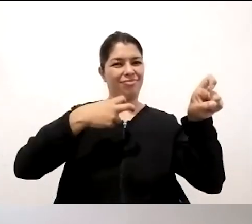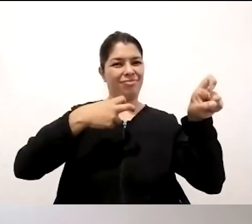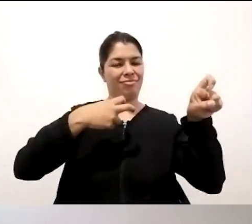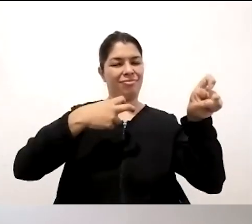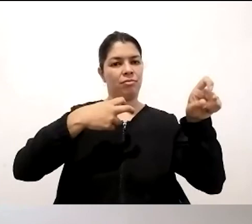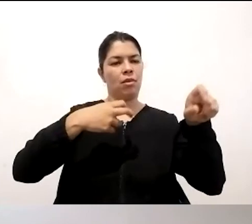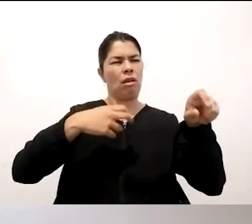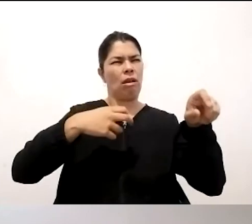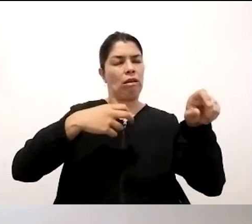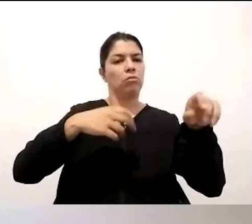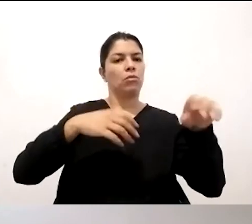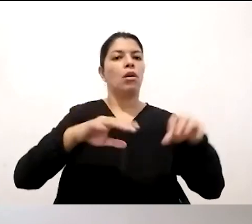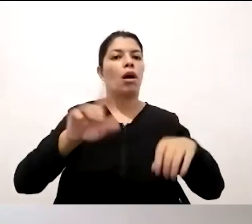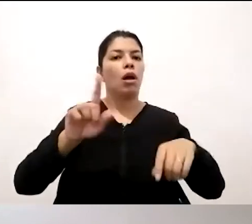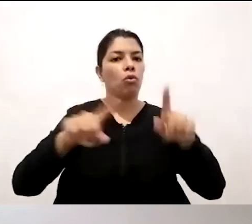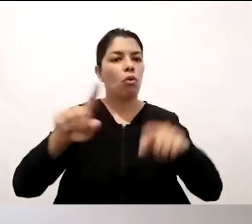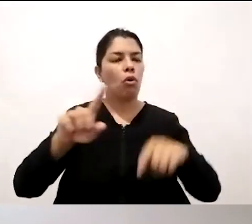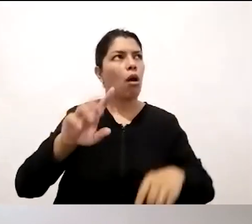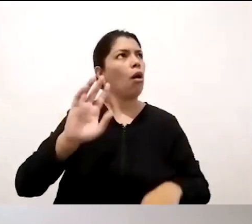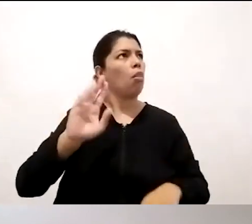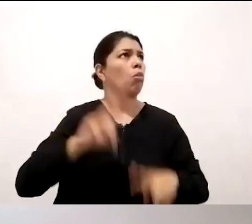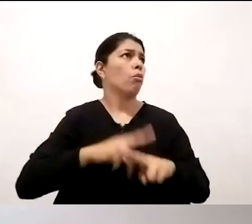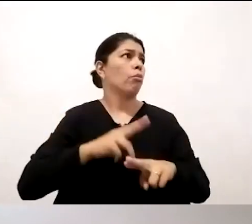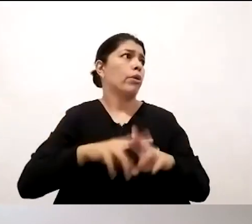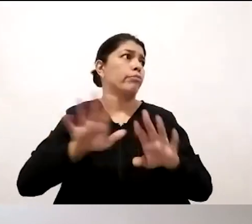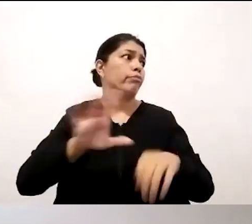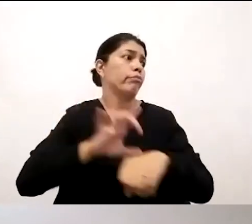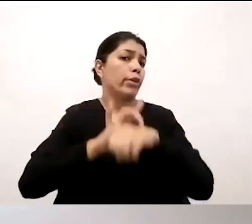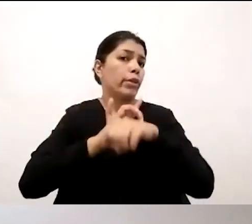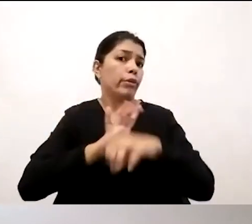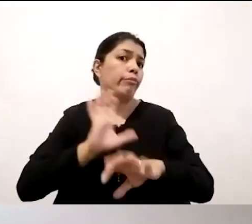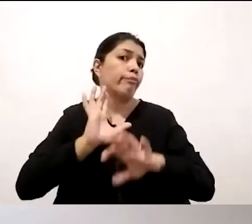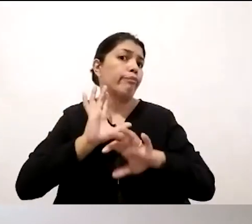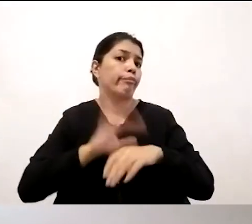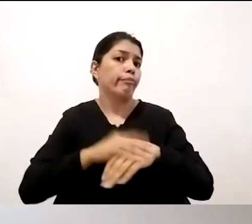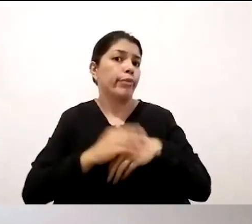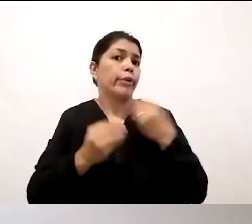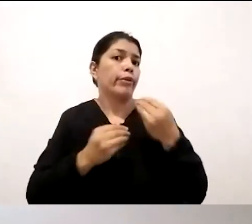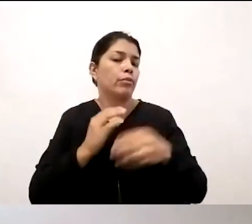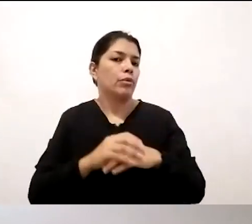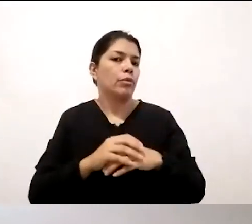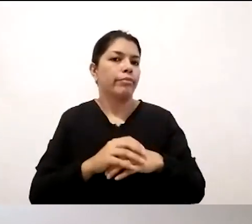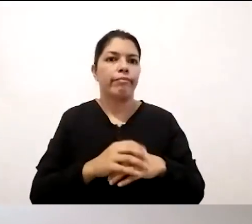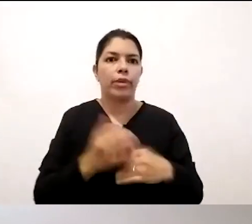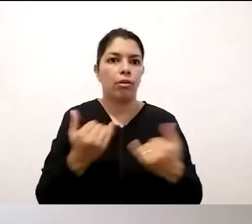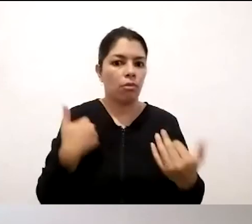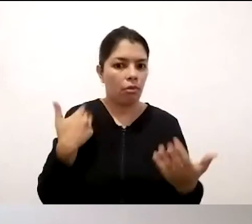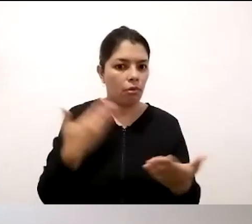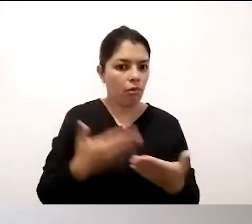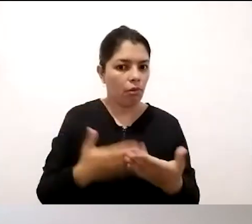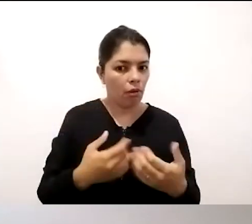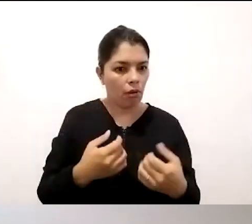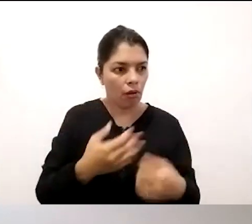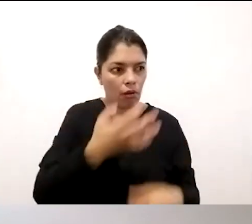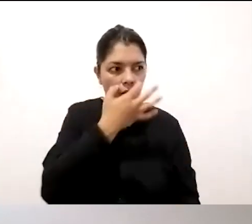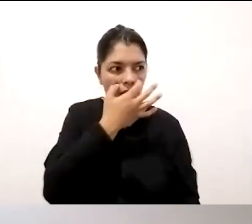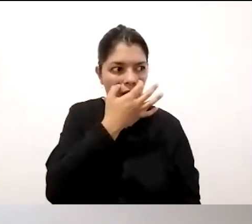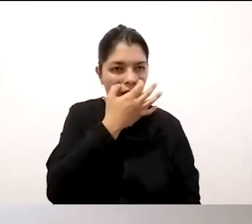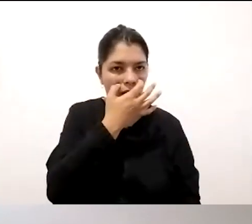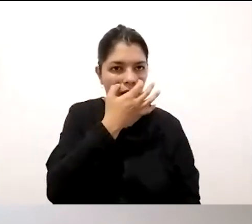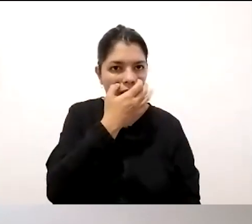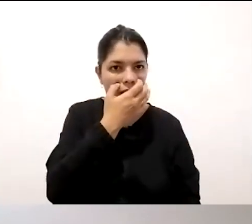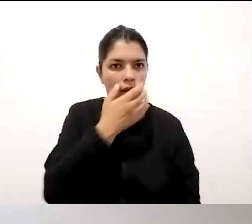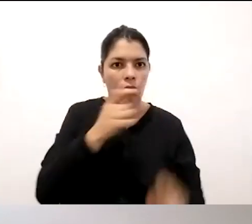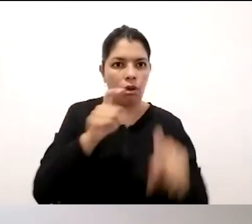Hemos empezado a entender que diferentes prácticas que se hacen hoy en día hacen parte de lo común que se vive durante